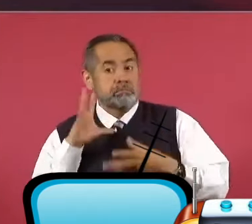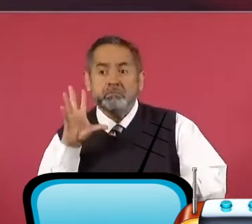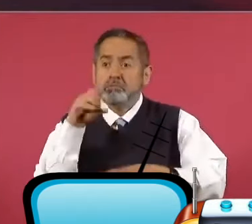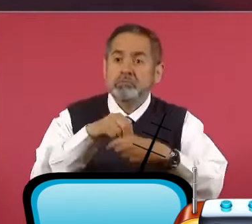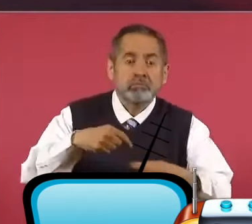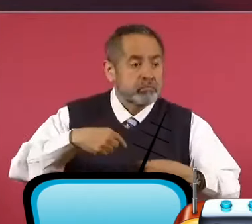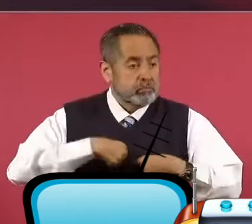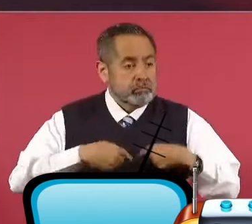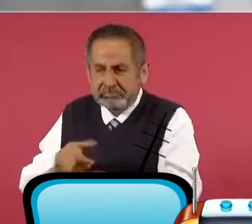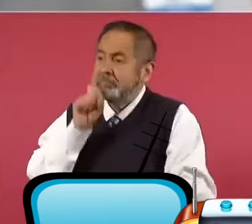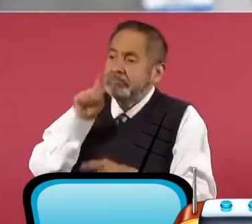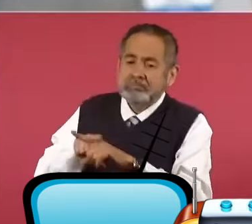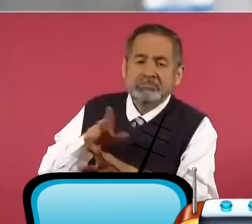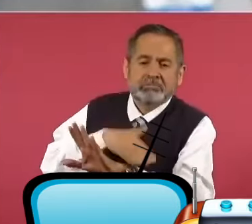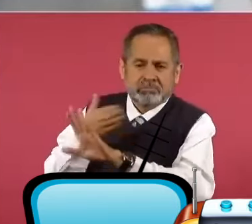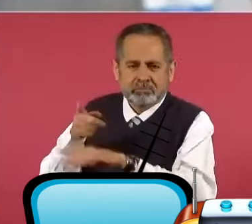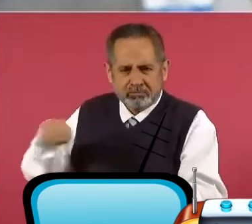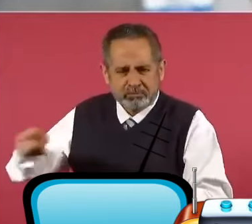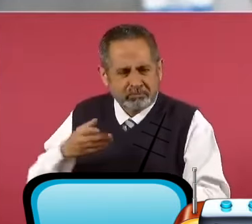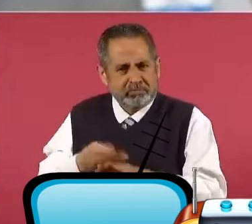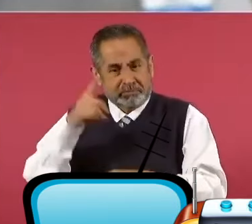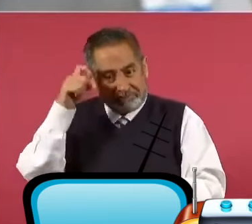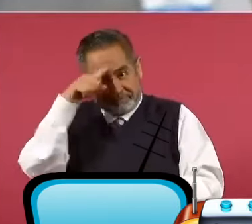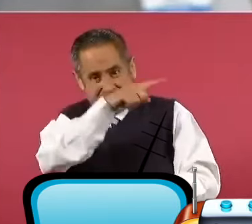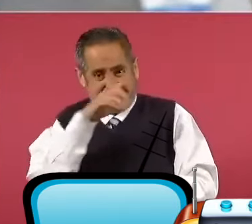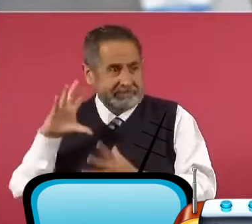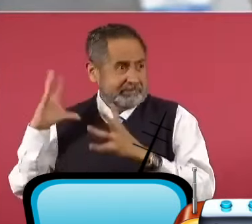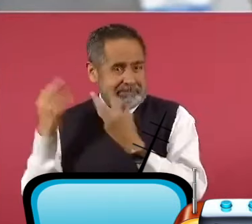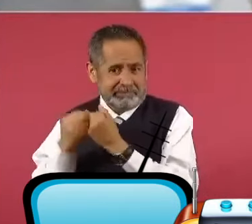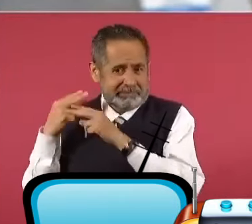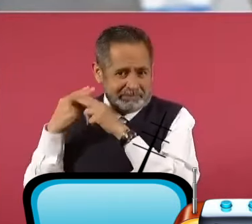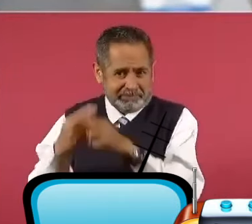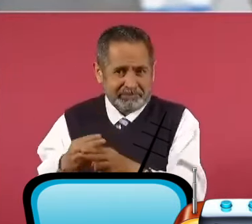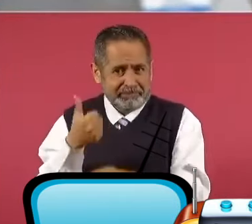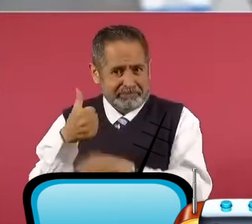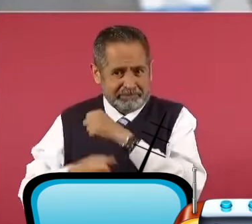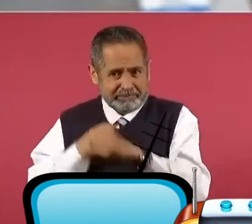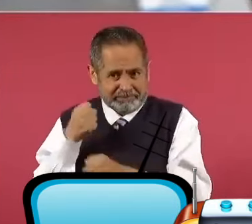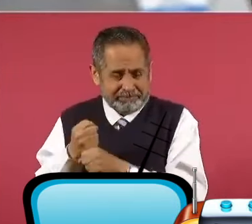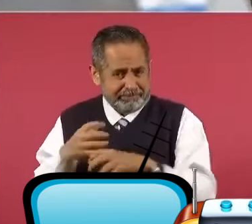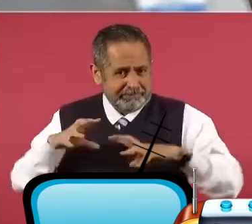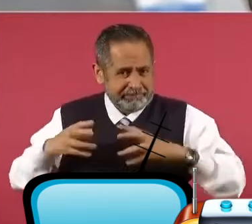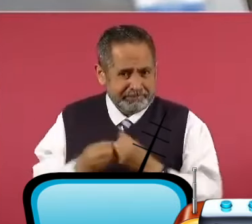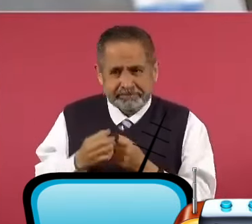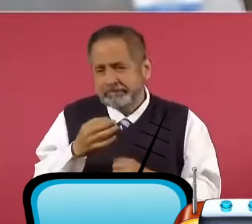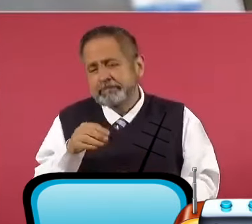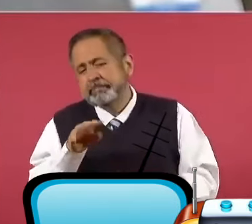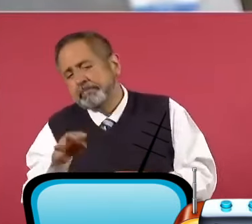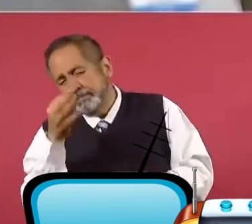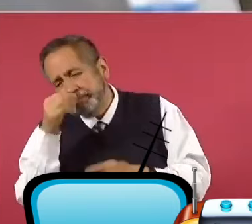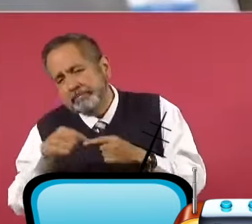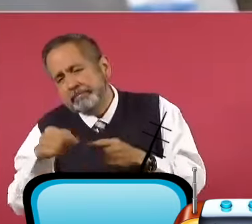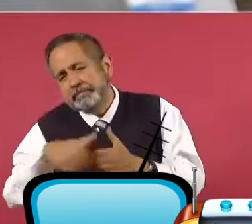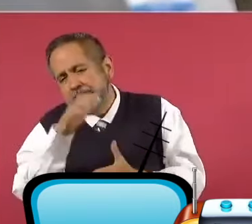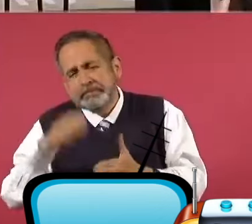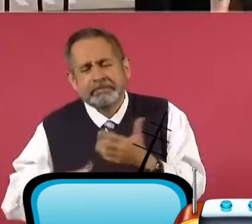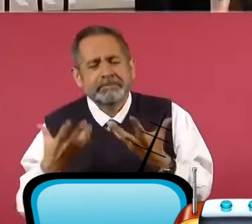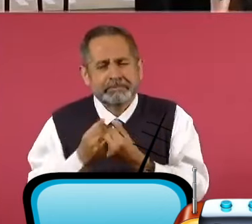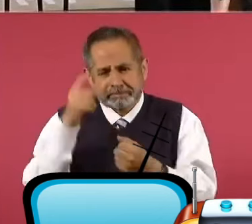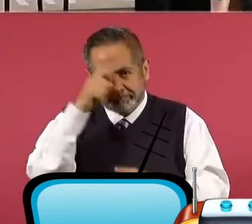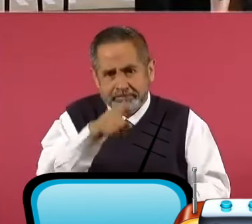para aclarar varios rumores, entre ellos si se divorciará de AMLO al terminar